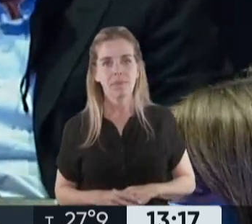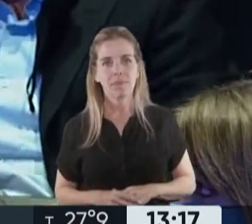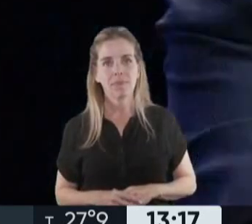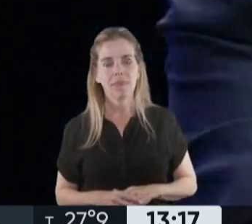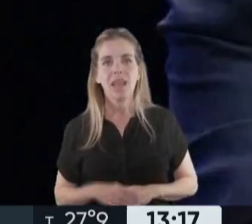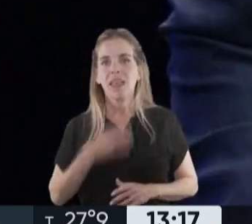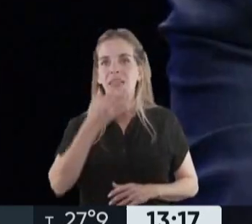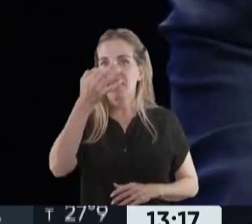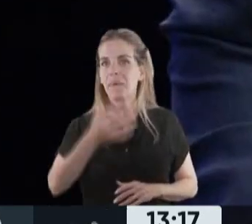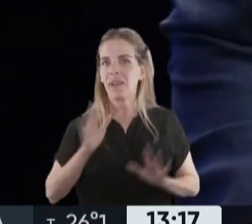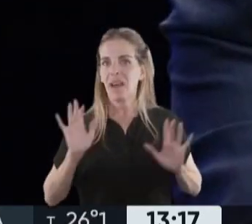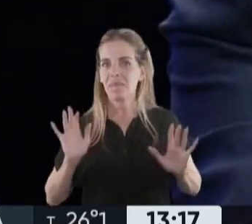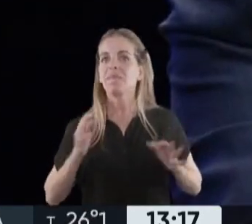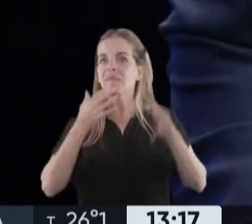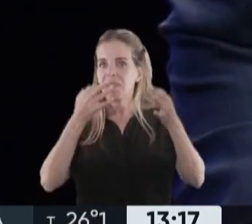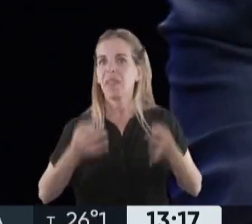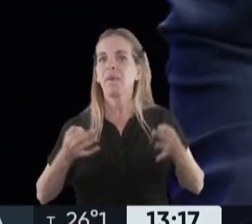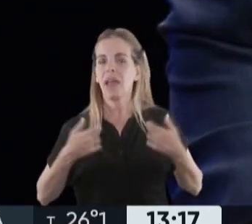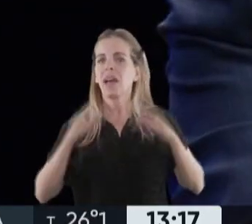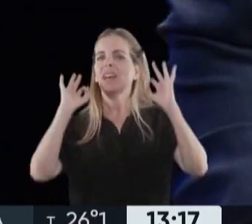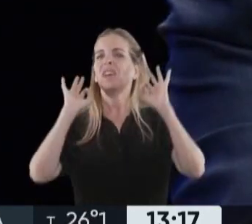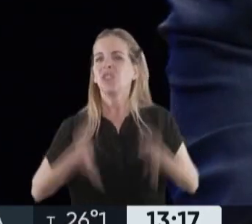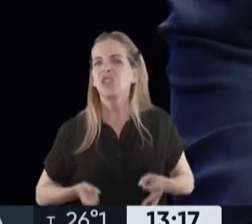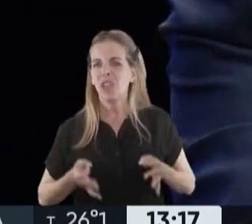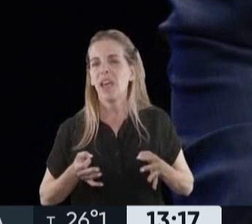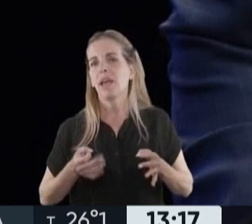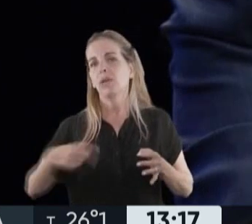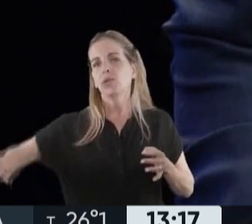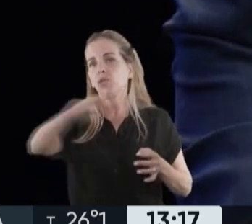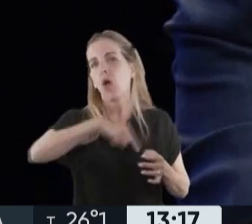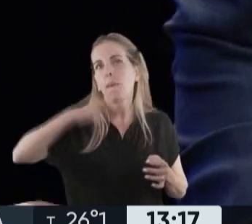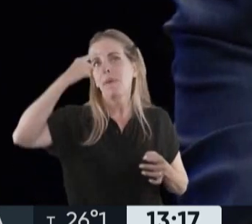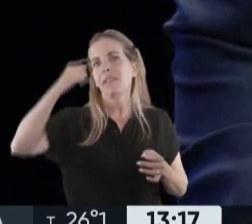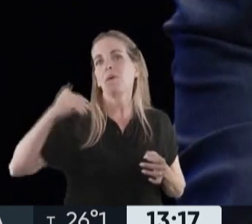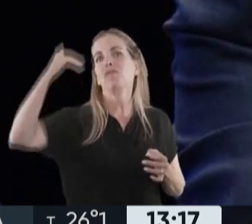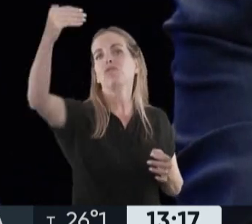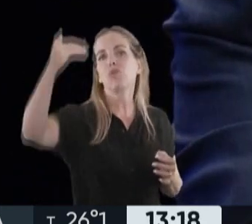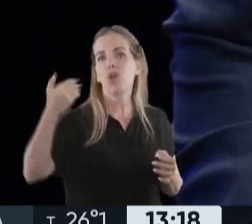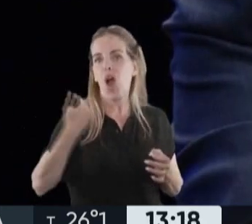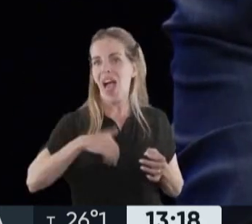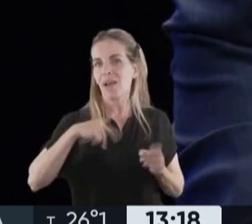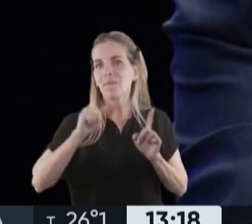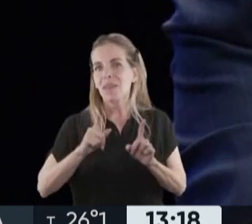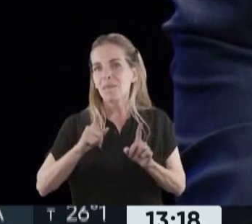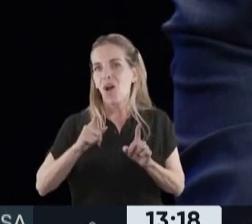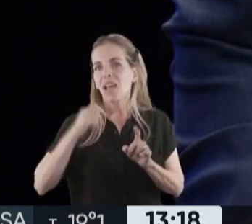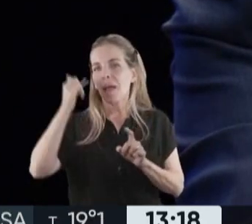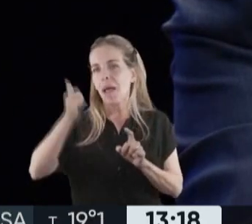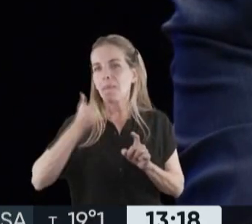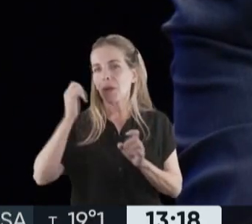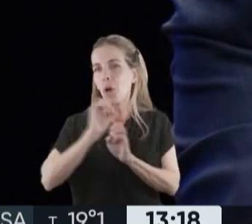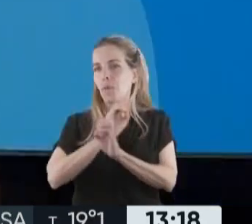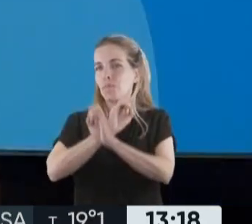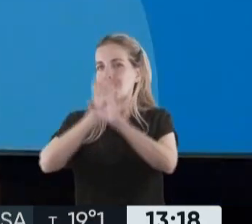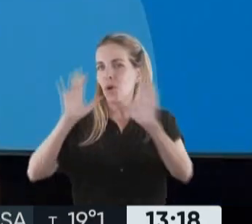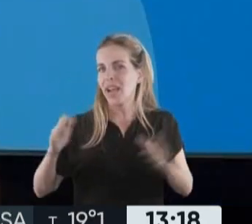Y en verdad, yo sé que todo el proyecto de futuro del país, eso que acaba de contar en su